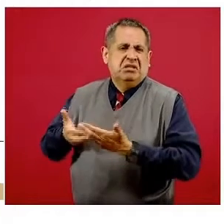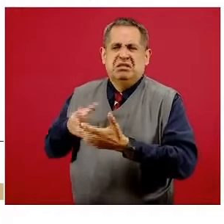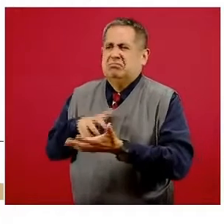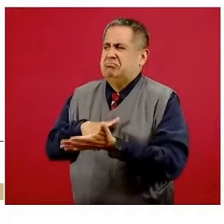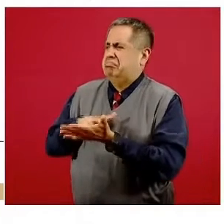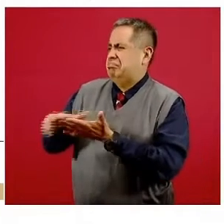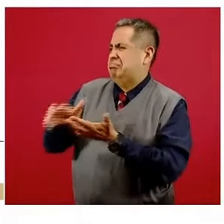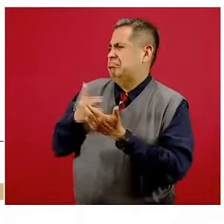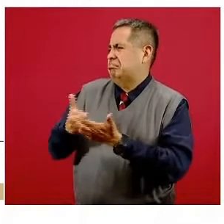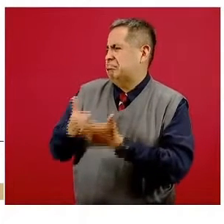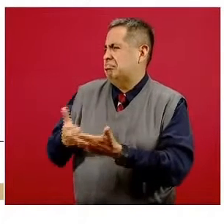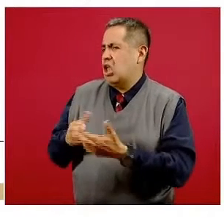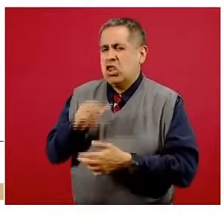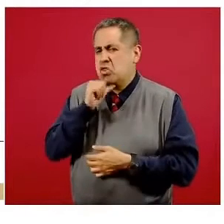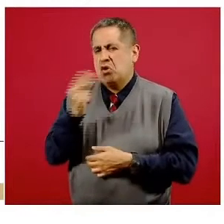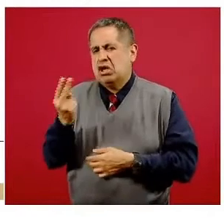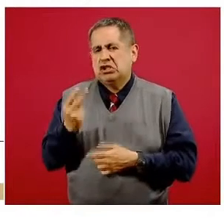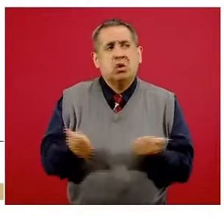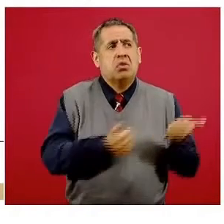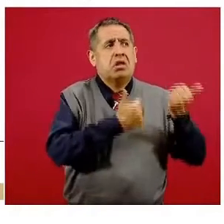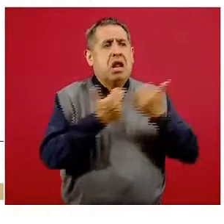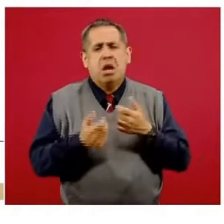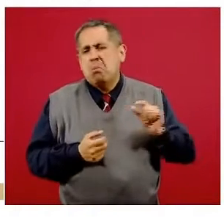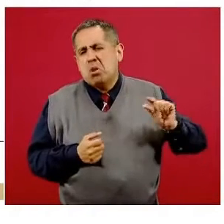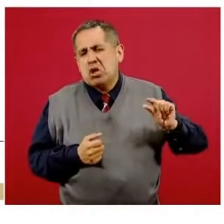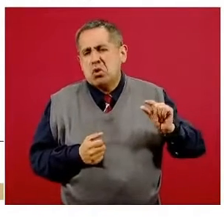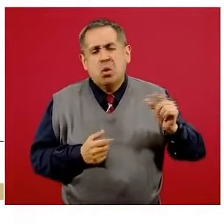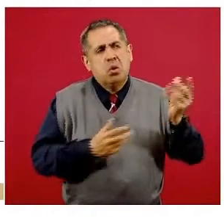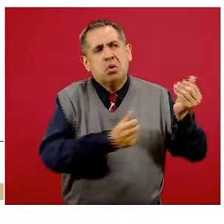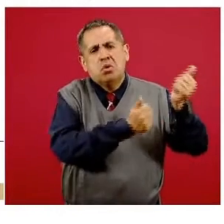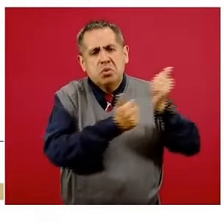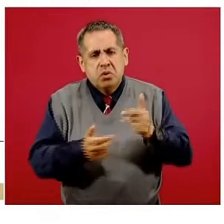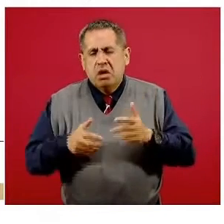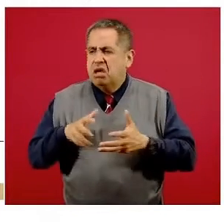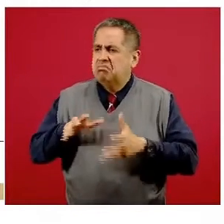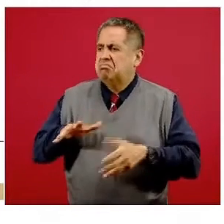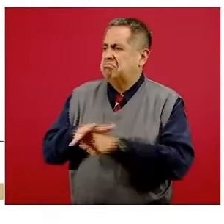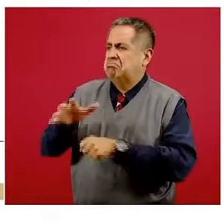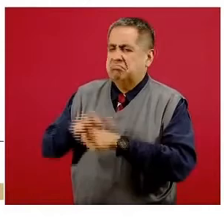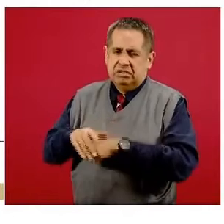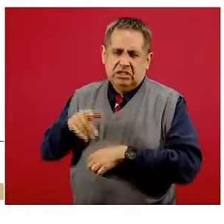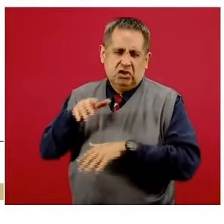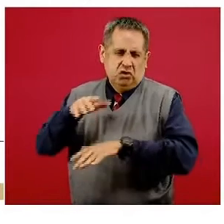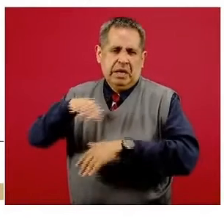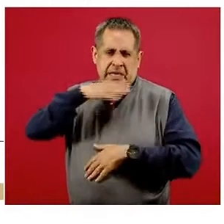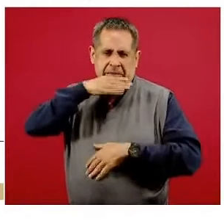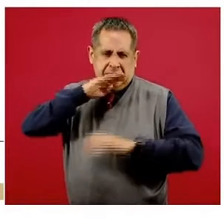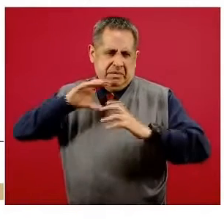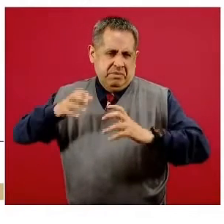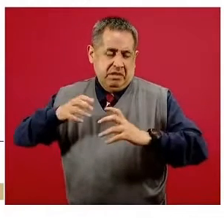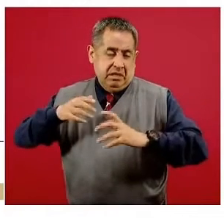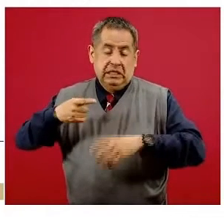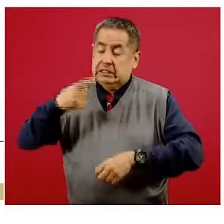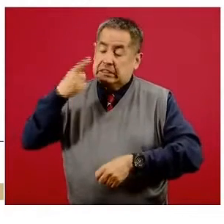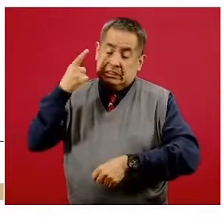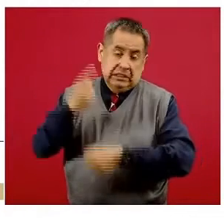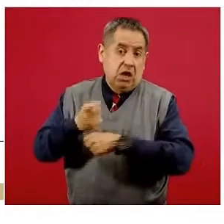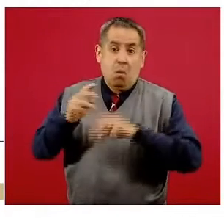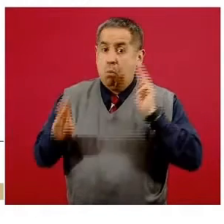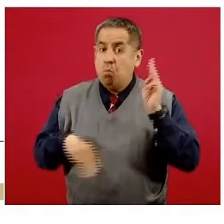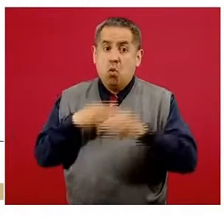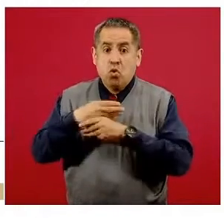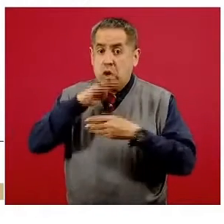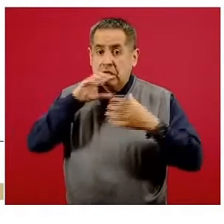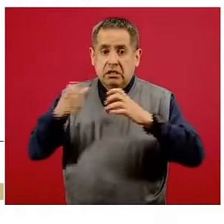autosuficientes y por lo tanto soberanos en esta base alimenticia que está constituida por este cereal, que es el más importante a nivel mundial,